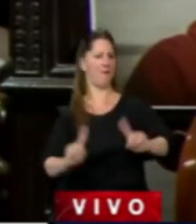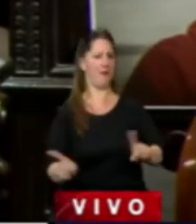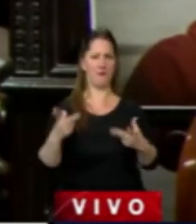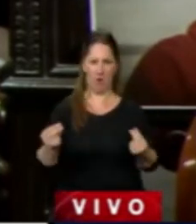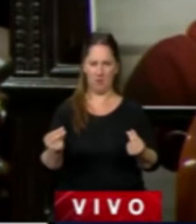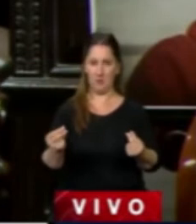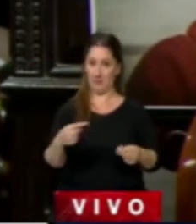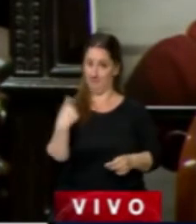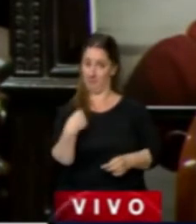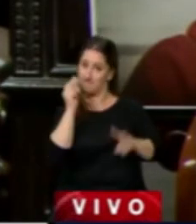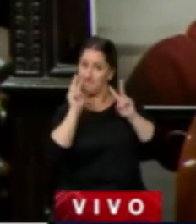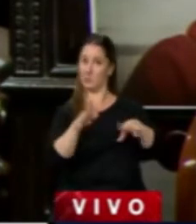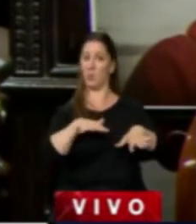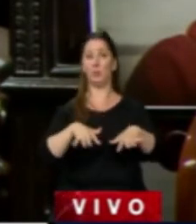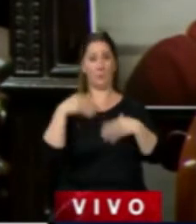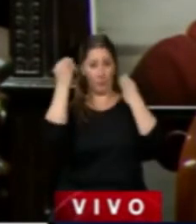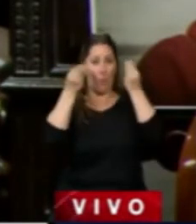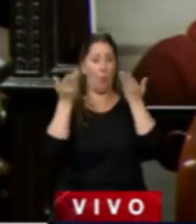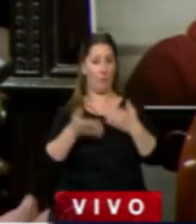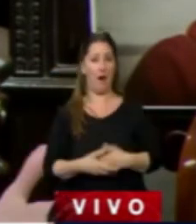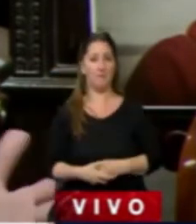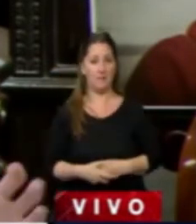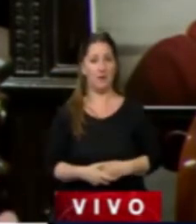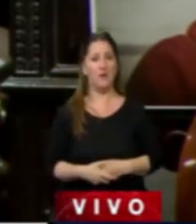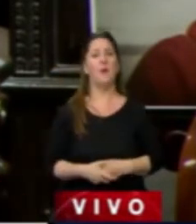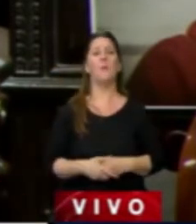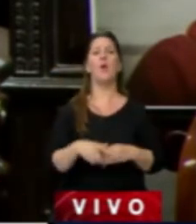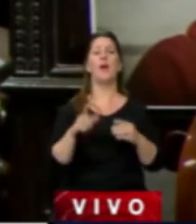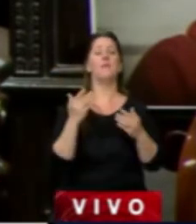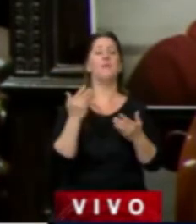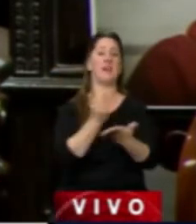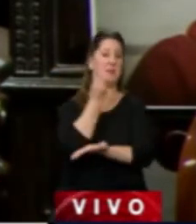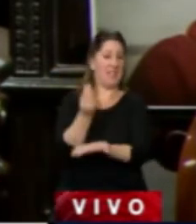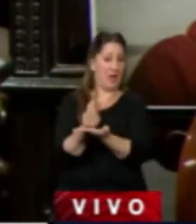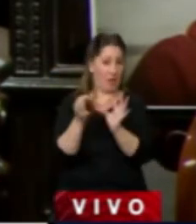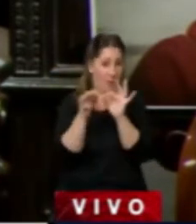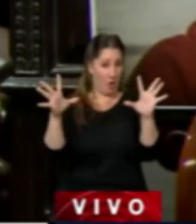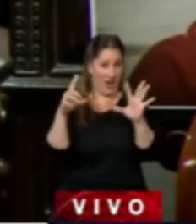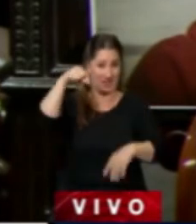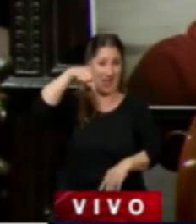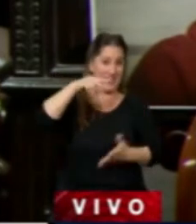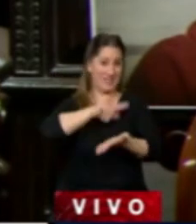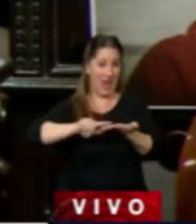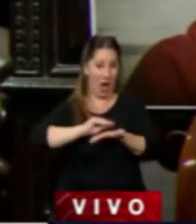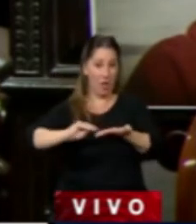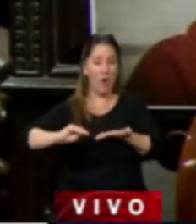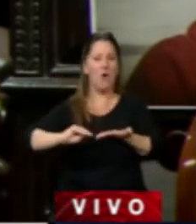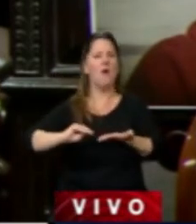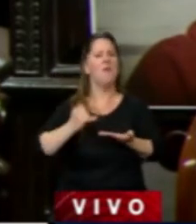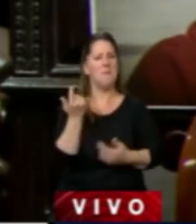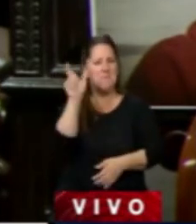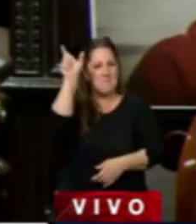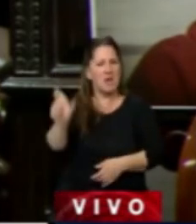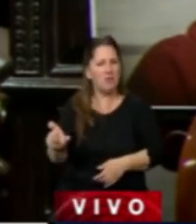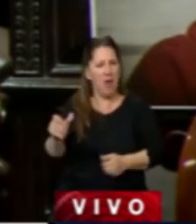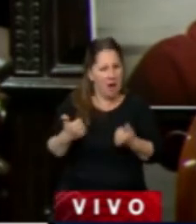La verdad que nos preocupa que en las altas casas de representación de la democracia, como es en el Senado de la Nación, haya alguien